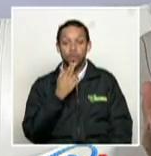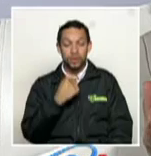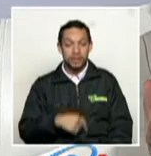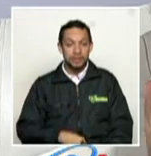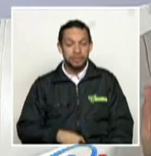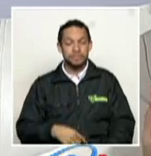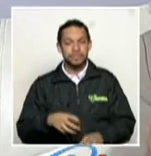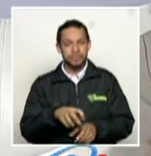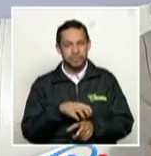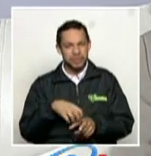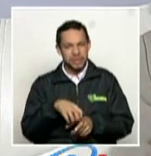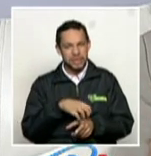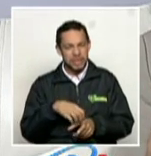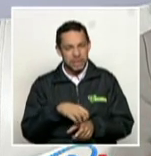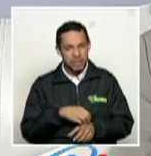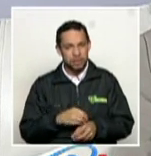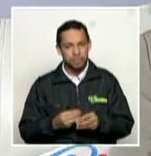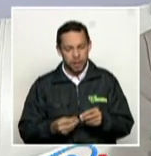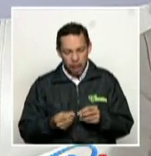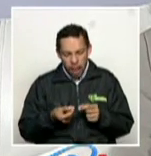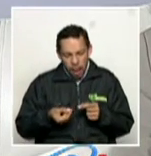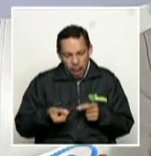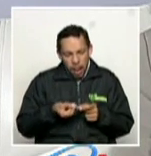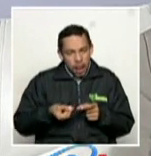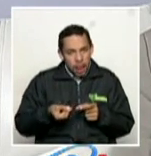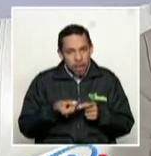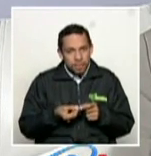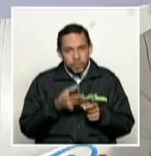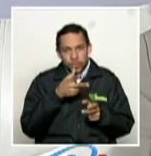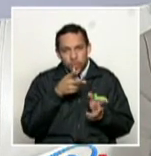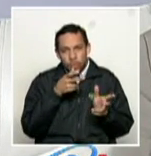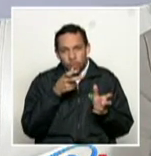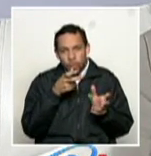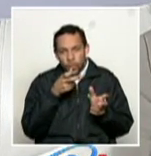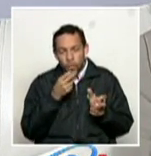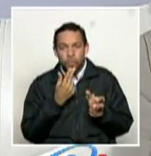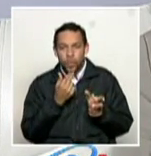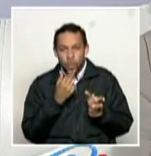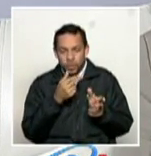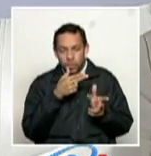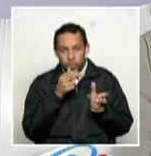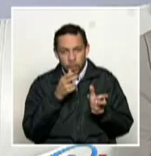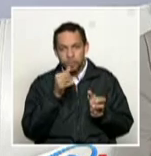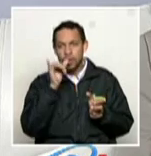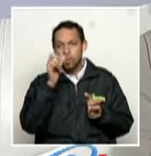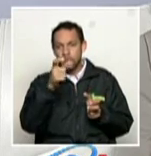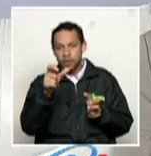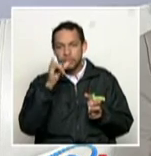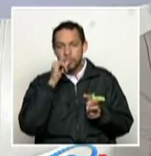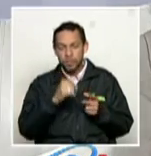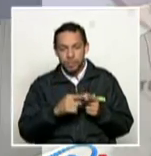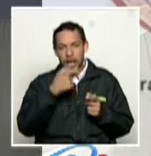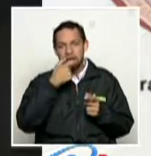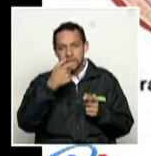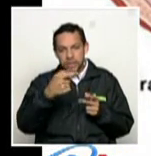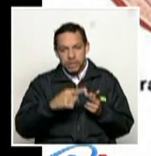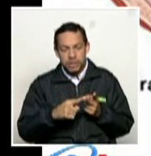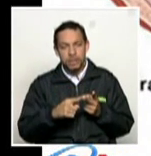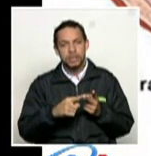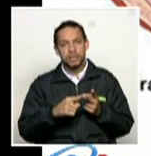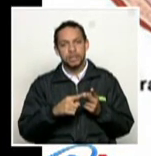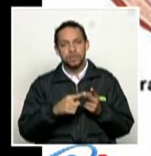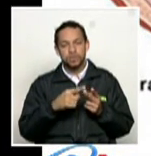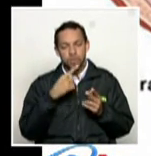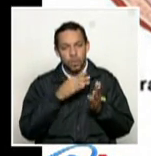bacterias. Una persona con infección urinaria que esté comiendo derivados del azúcar como gaseosas, pasteles, galletas, bombones,